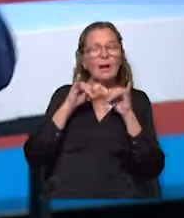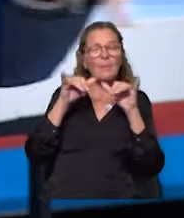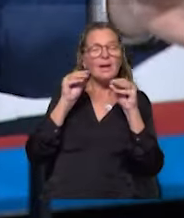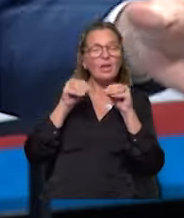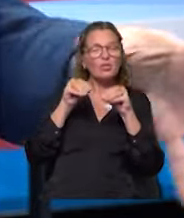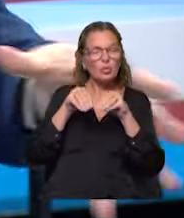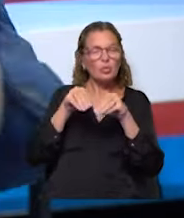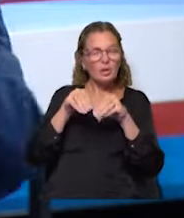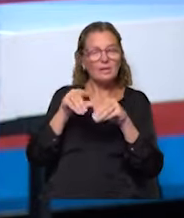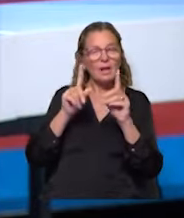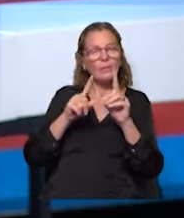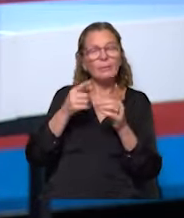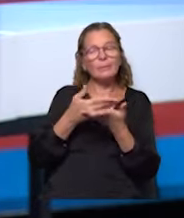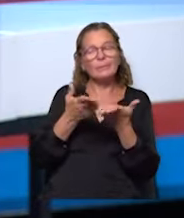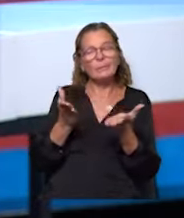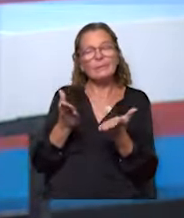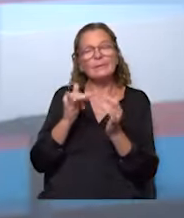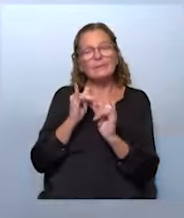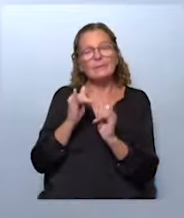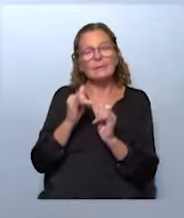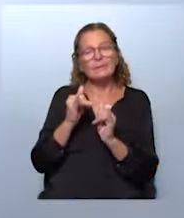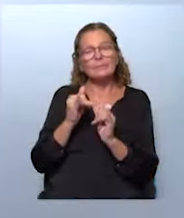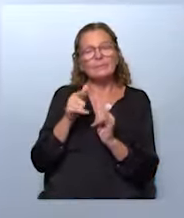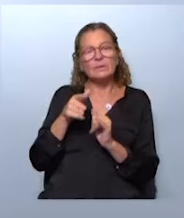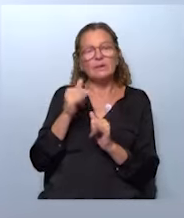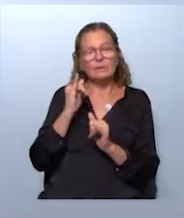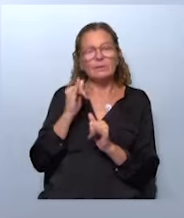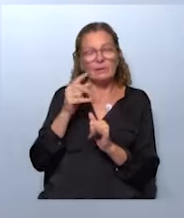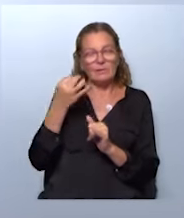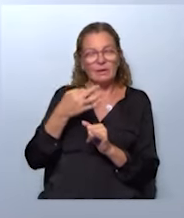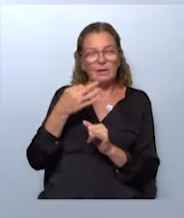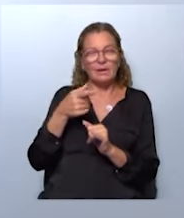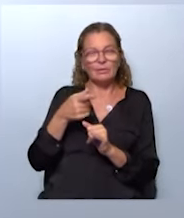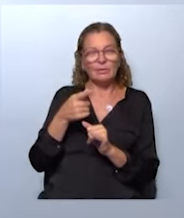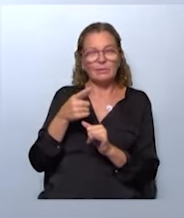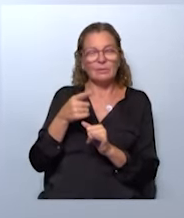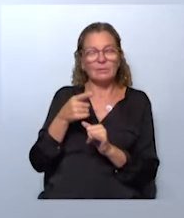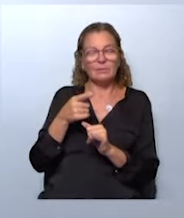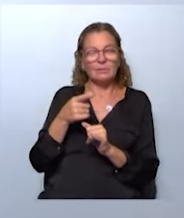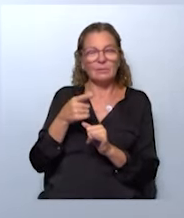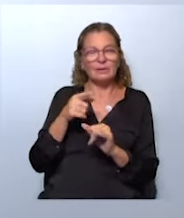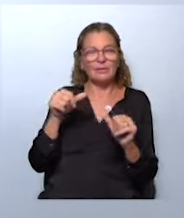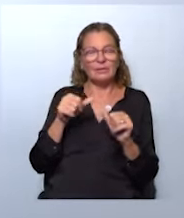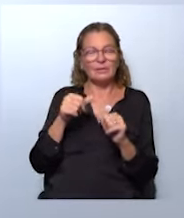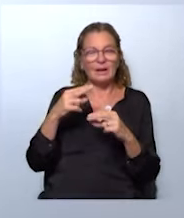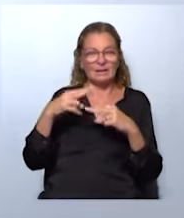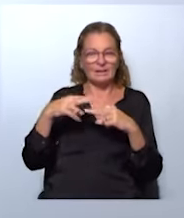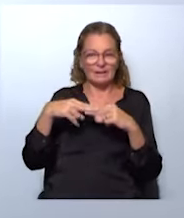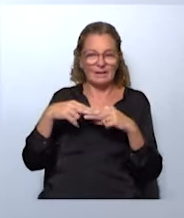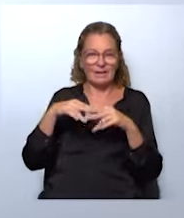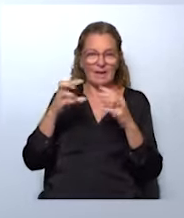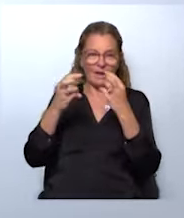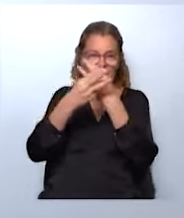sucia a partir de algunos episodios que se presentaron por ejemplo Eso sí eso sí verdad sobre todo incluso la utilización de las redes en